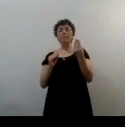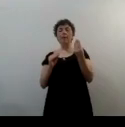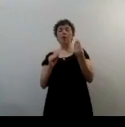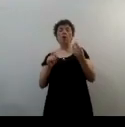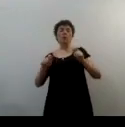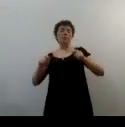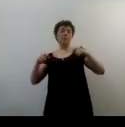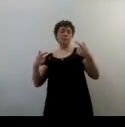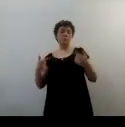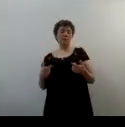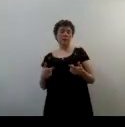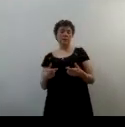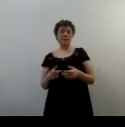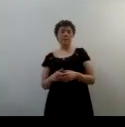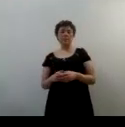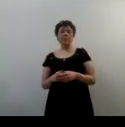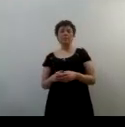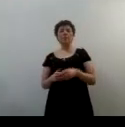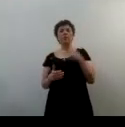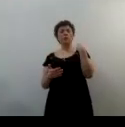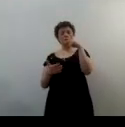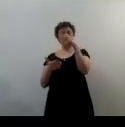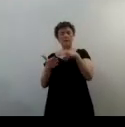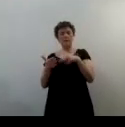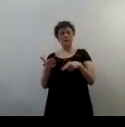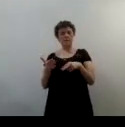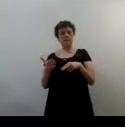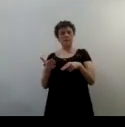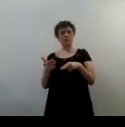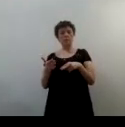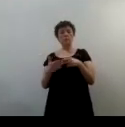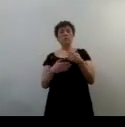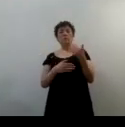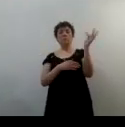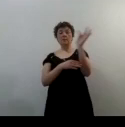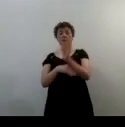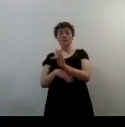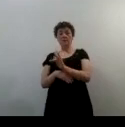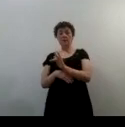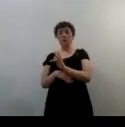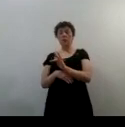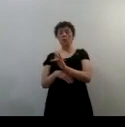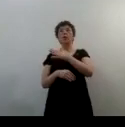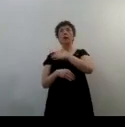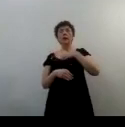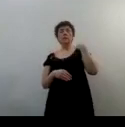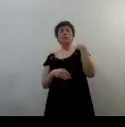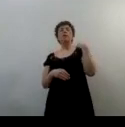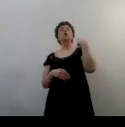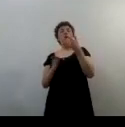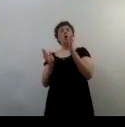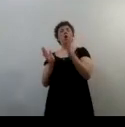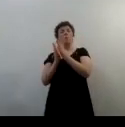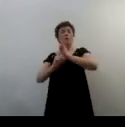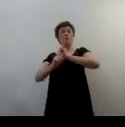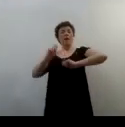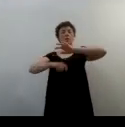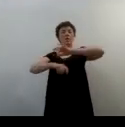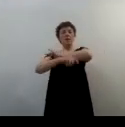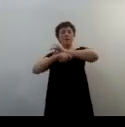estoy leyendo que pedir la presentación, obviamente se la mando a los compañeros de la Asociación de Diabetes de